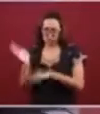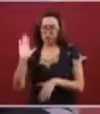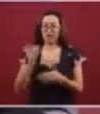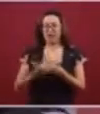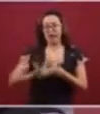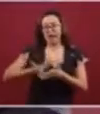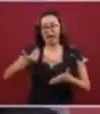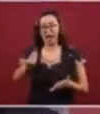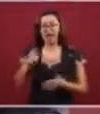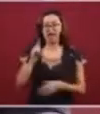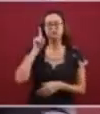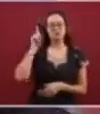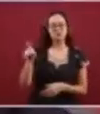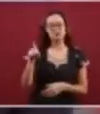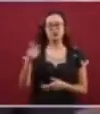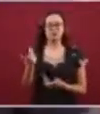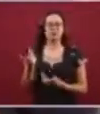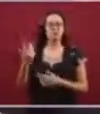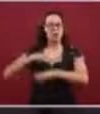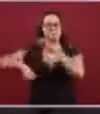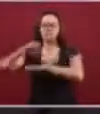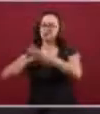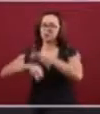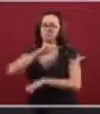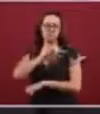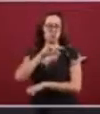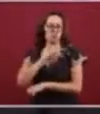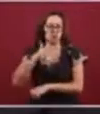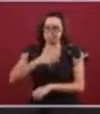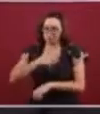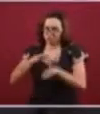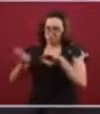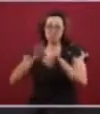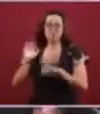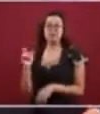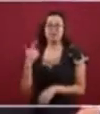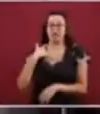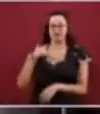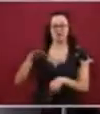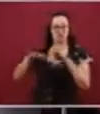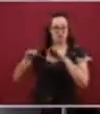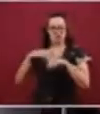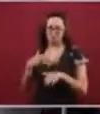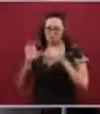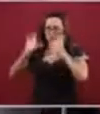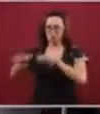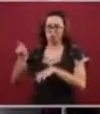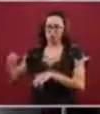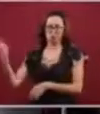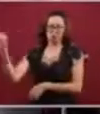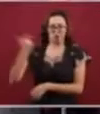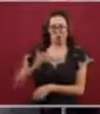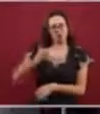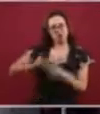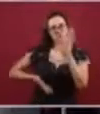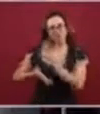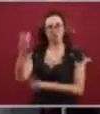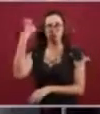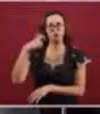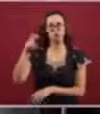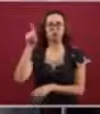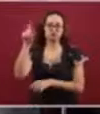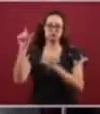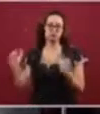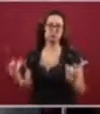que pagó la agencia Xinhua, que no corrió a cargo del erario. Y que fue para acudir a un encuentro